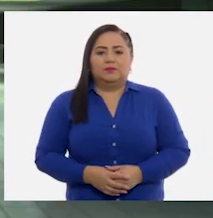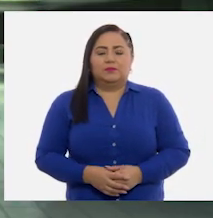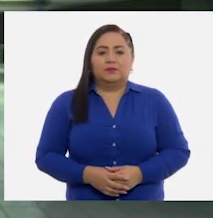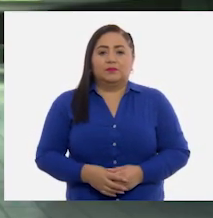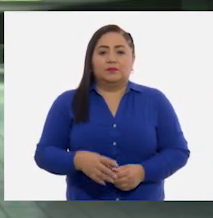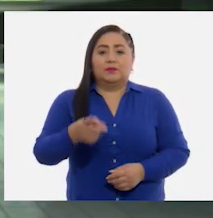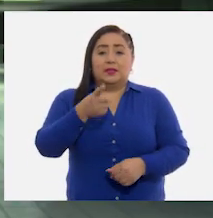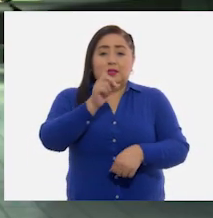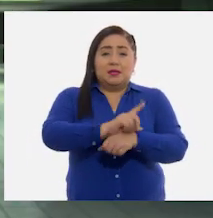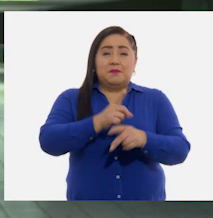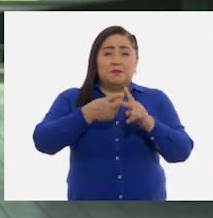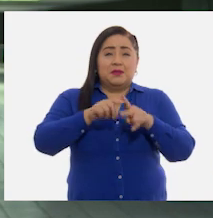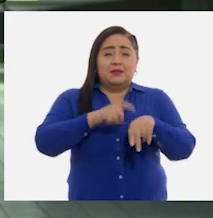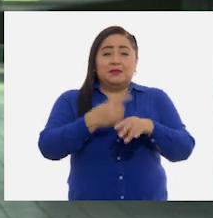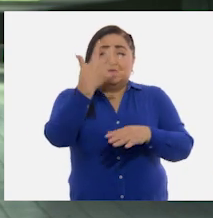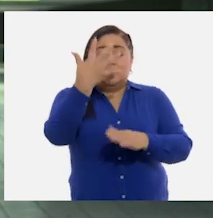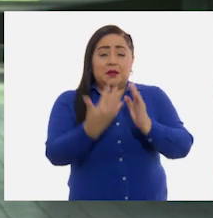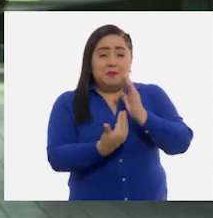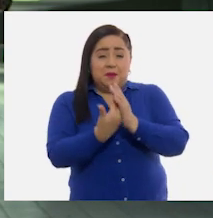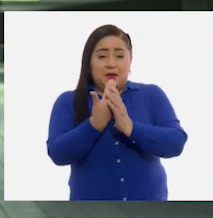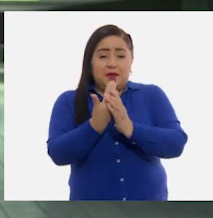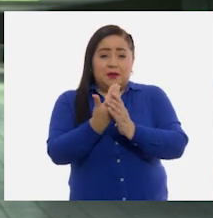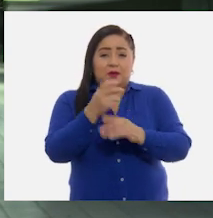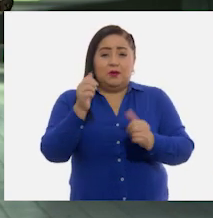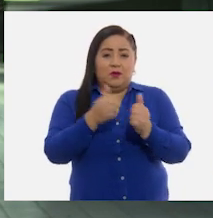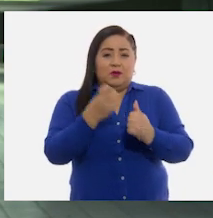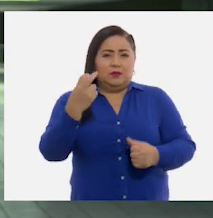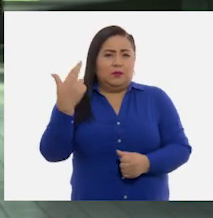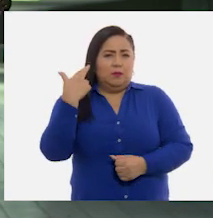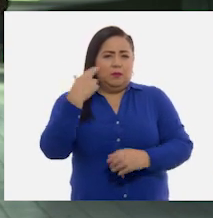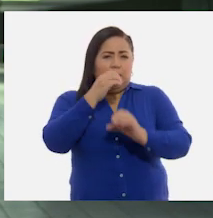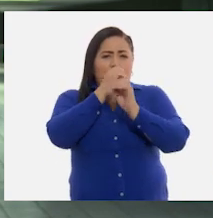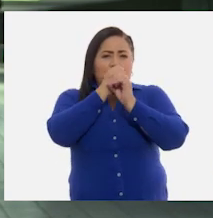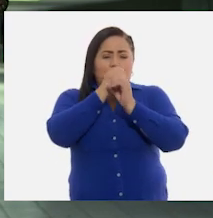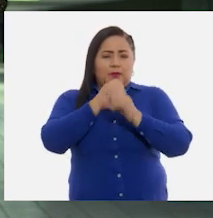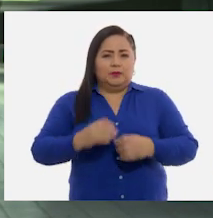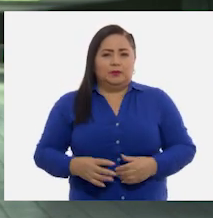El día empieza a las 5 de la mañana con este peculiar sonido.